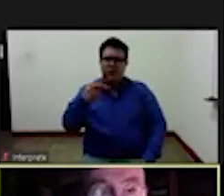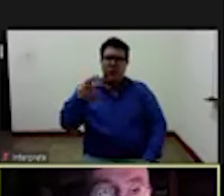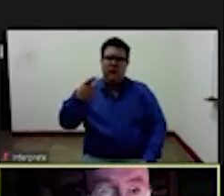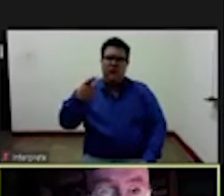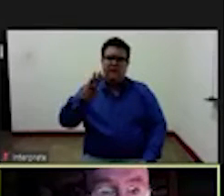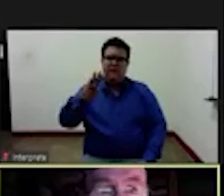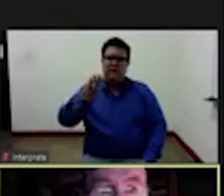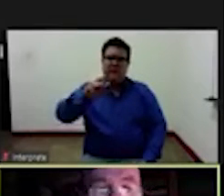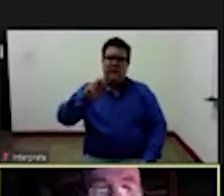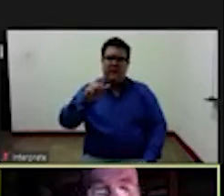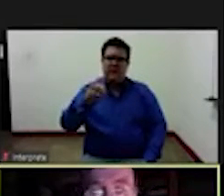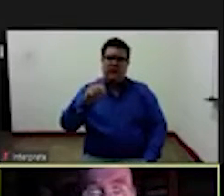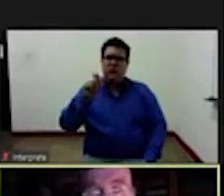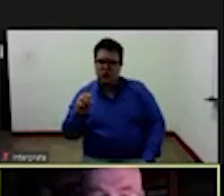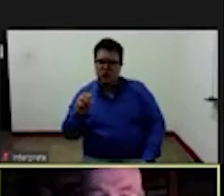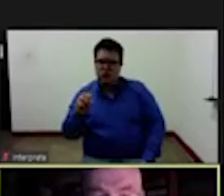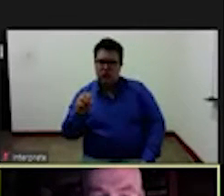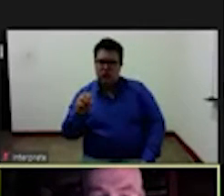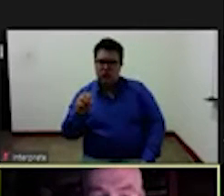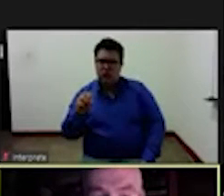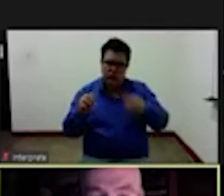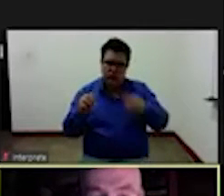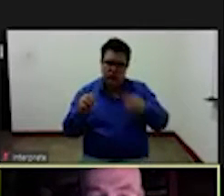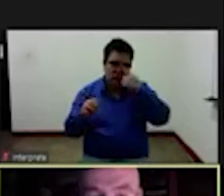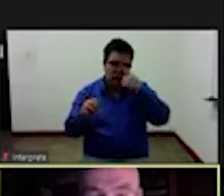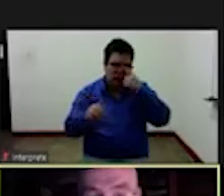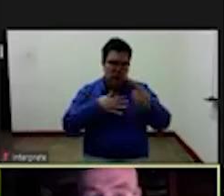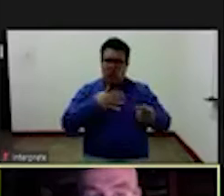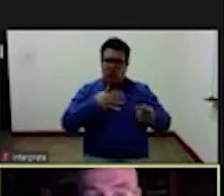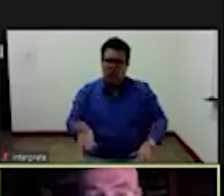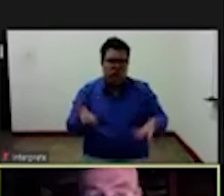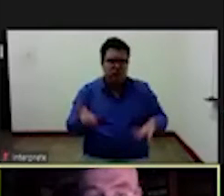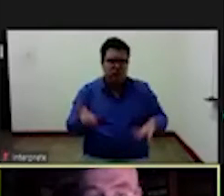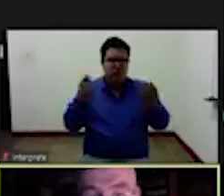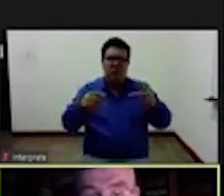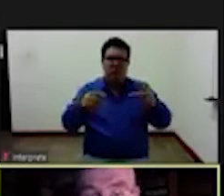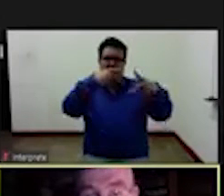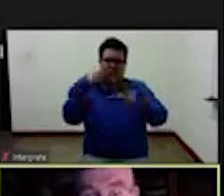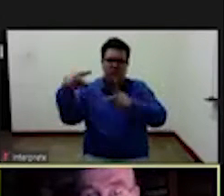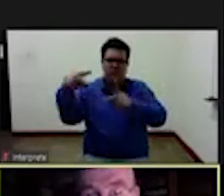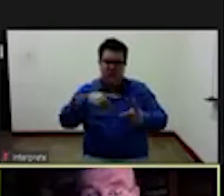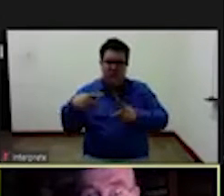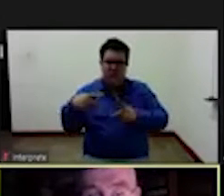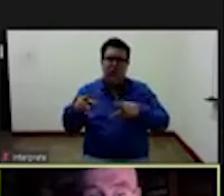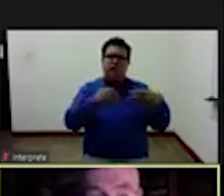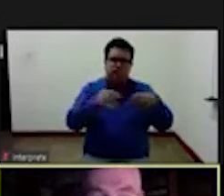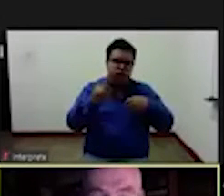mauricio-bejarano.com, está a la orden. Tiene 4 secciones: plástica sonora, música,